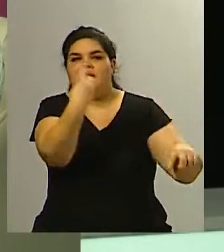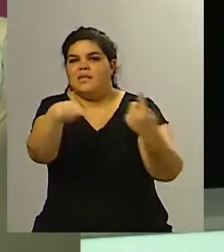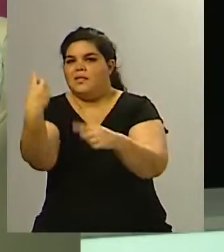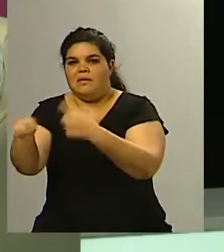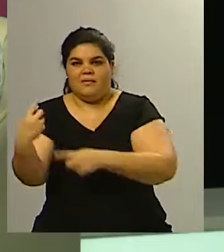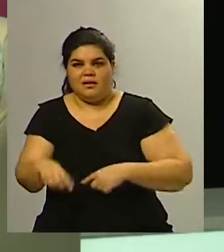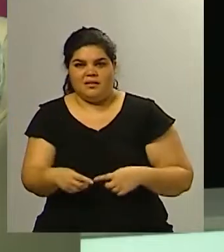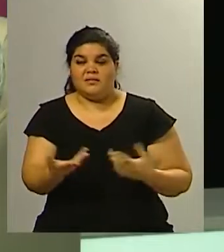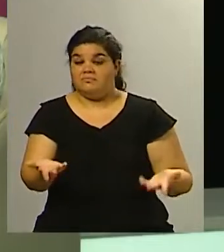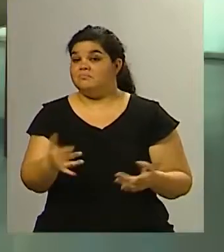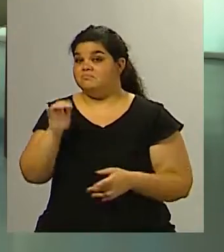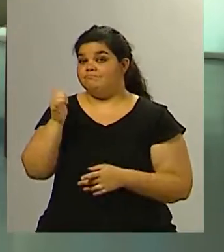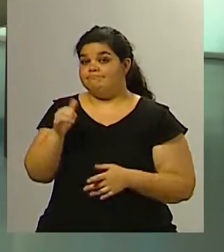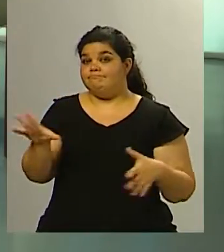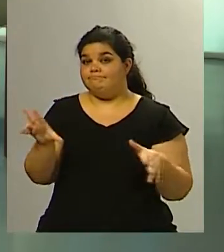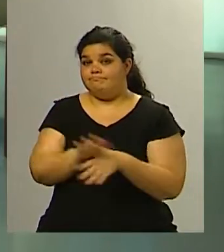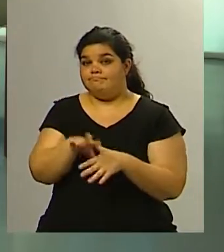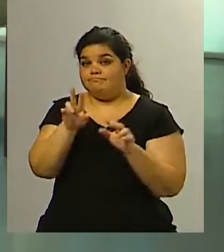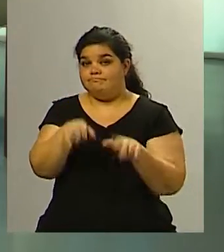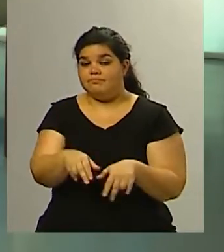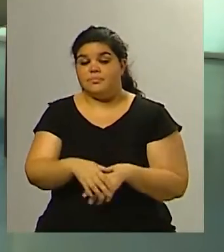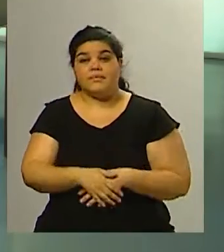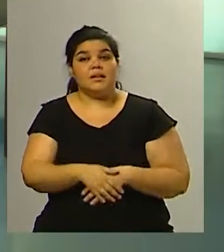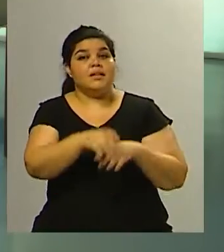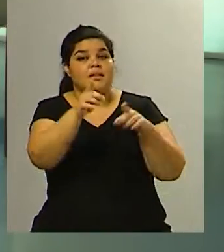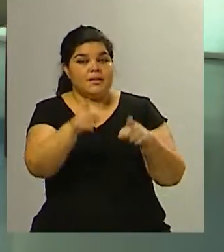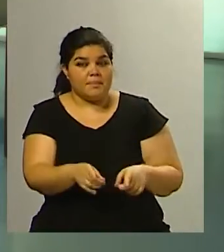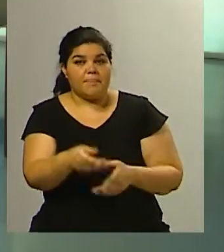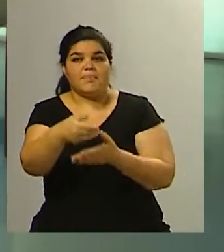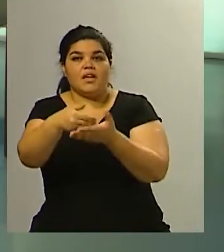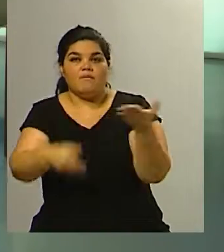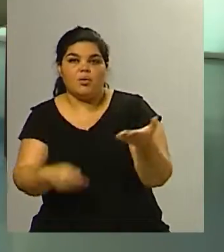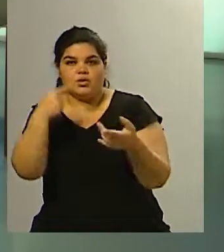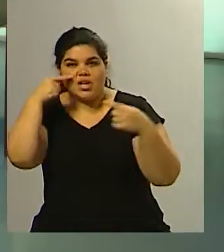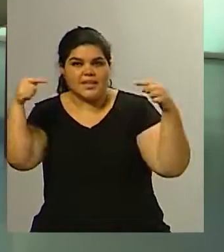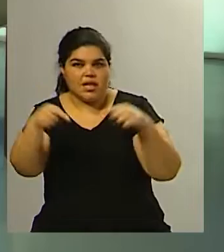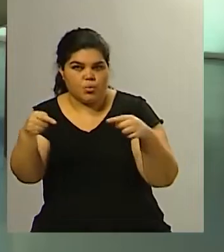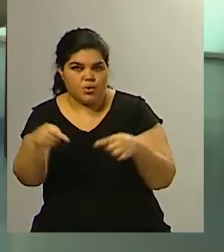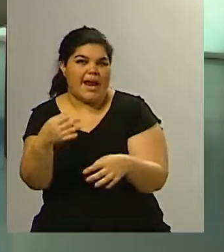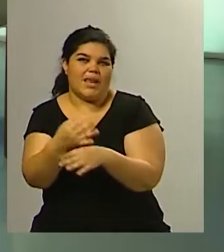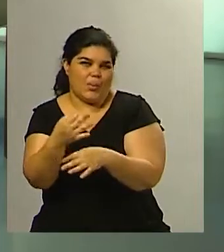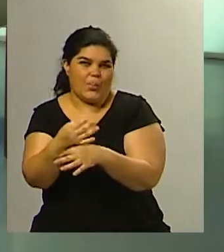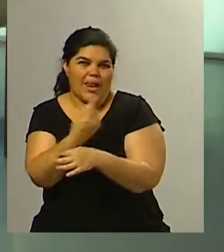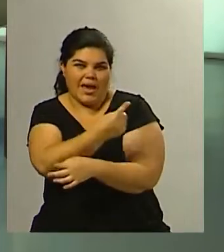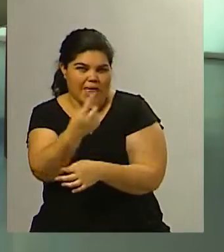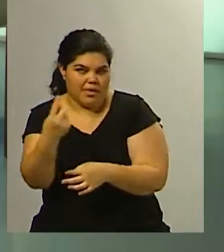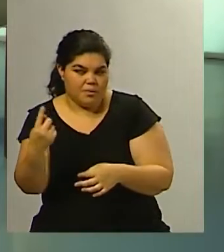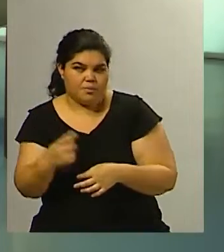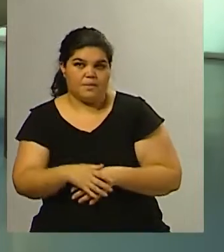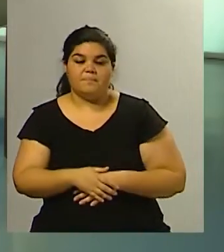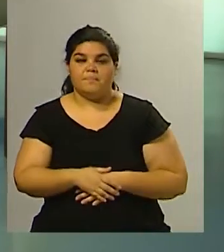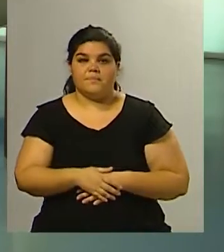muchísimo. Y después tenemos las evaluaciones institucionales, que se pueden realizar a